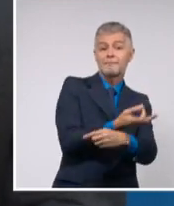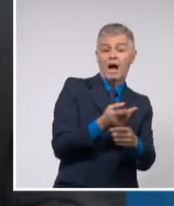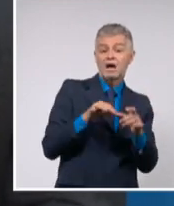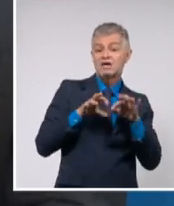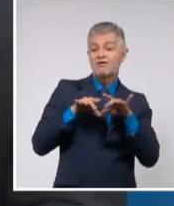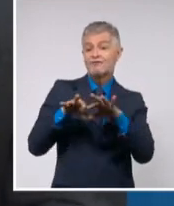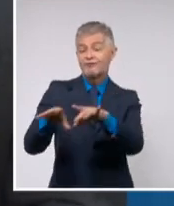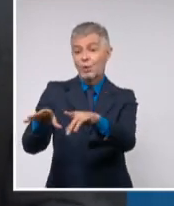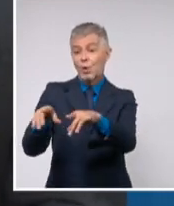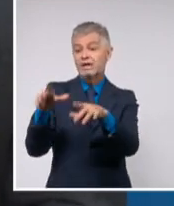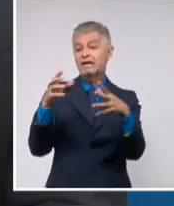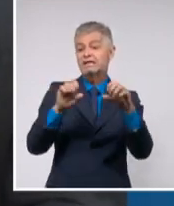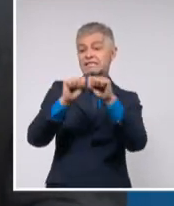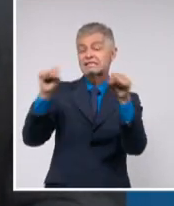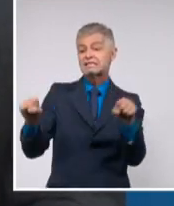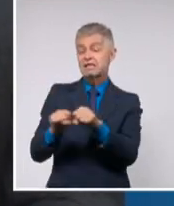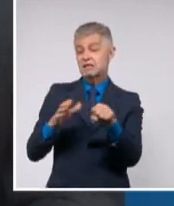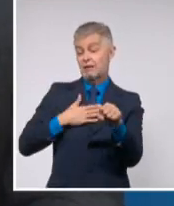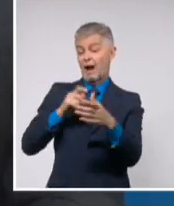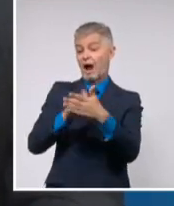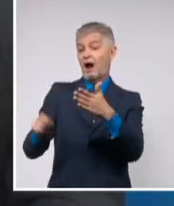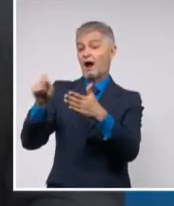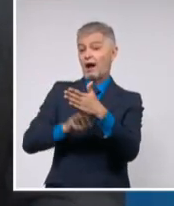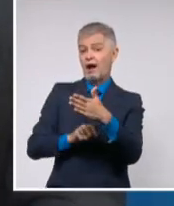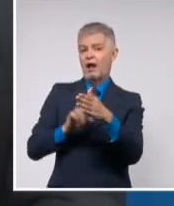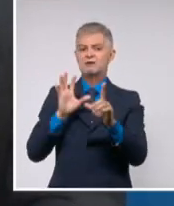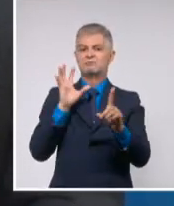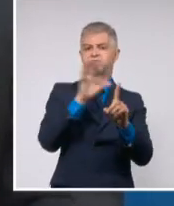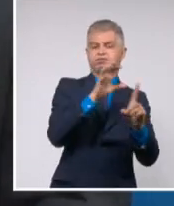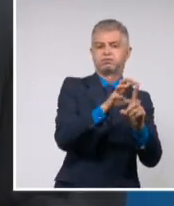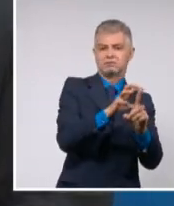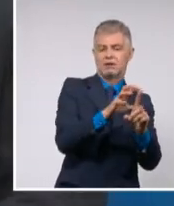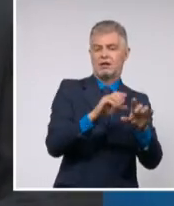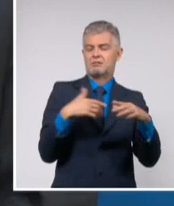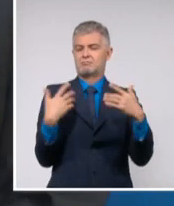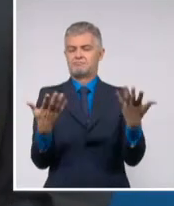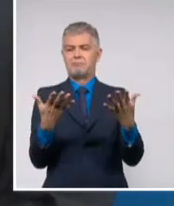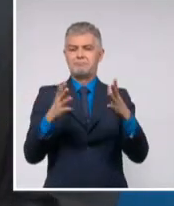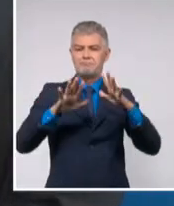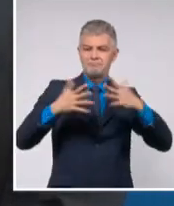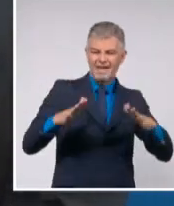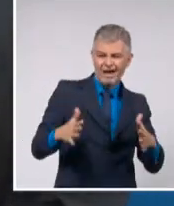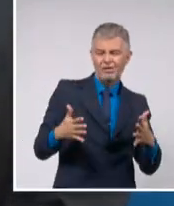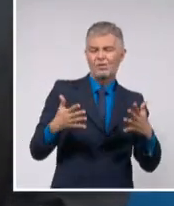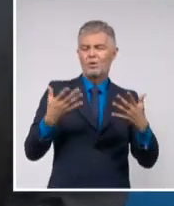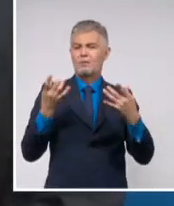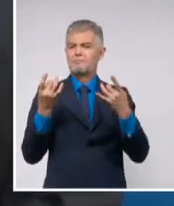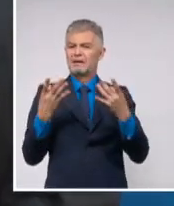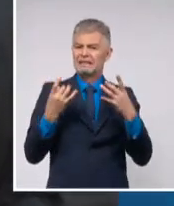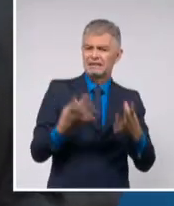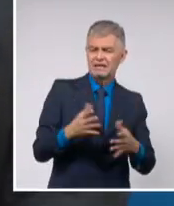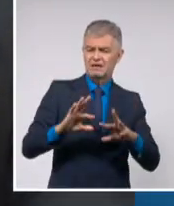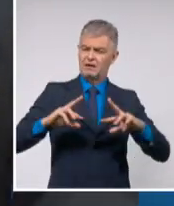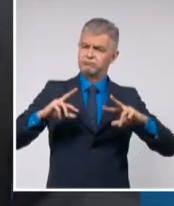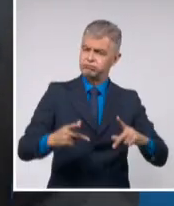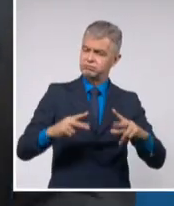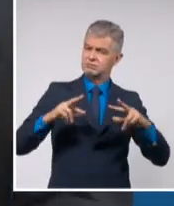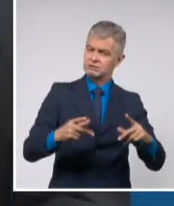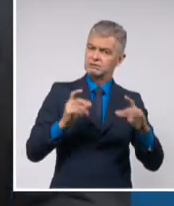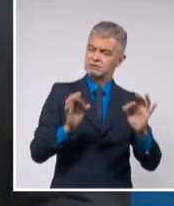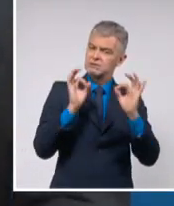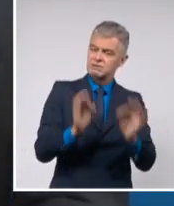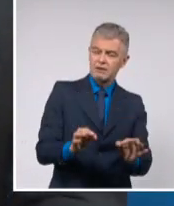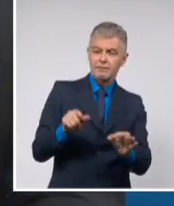su corrupto sistema electoral. El miedo y la mentira reiterada resultan